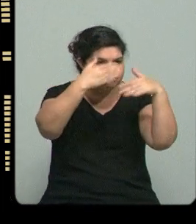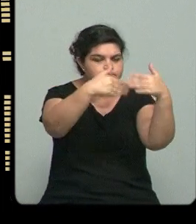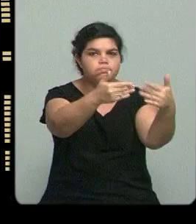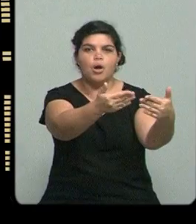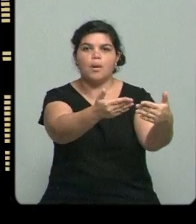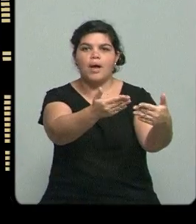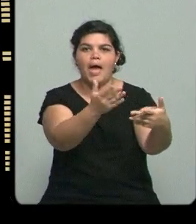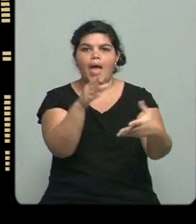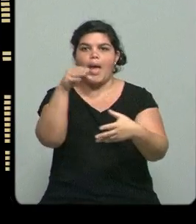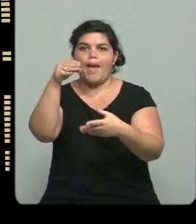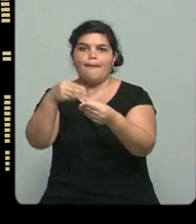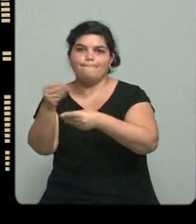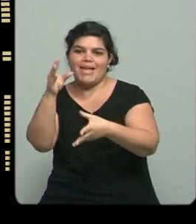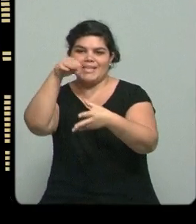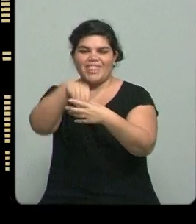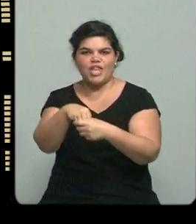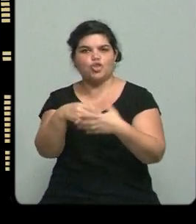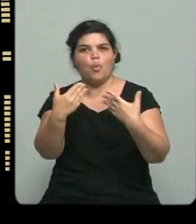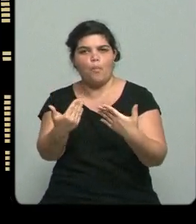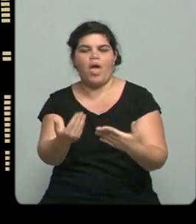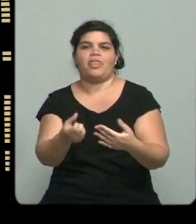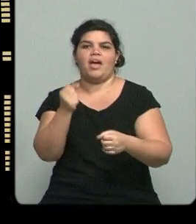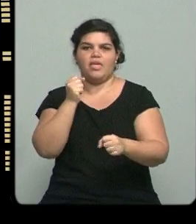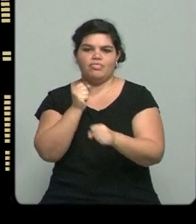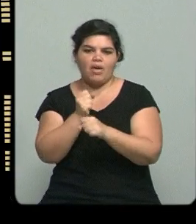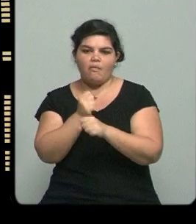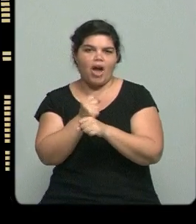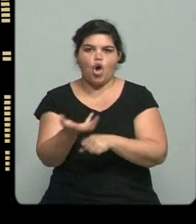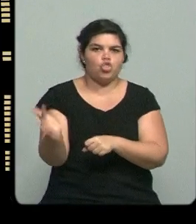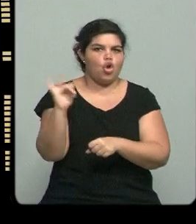sus tareas en lo laboral, en lo cotidiano,